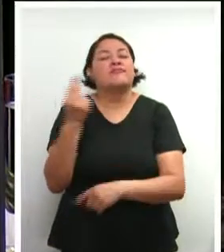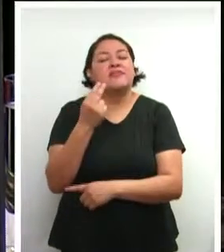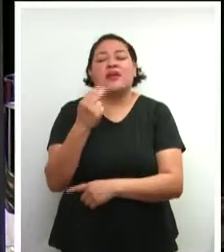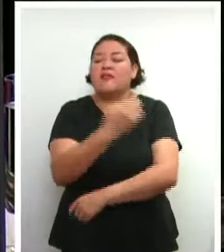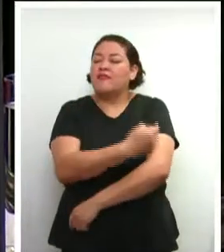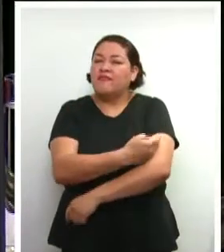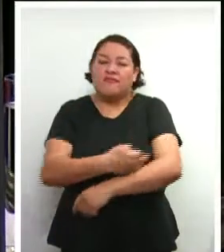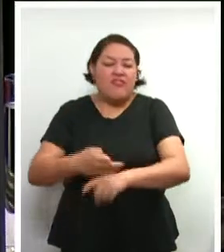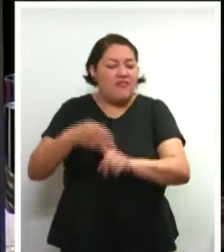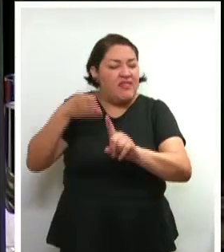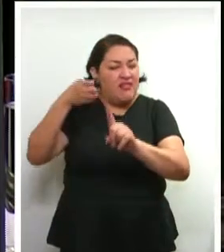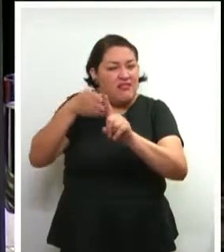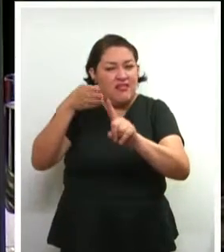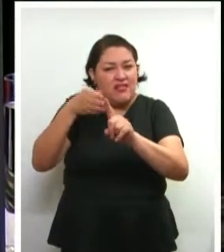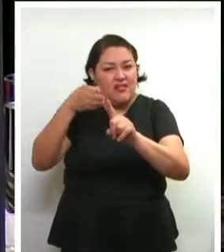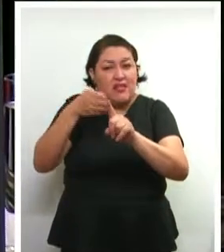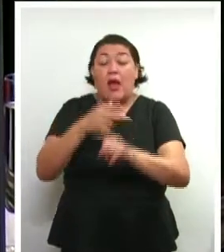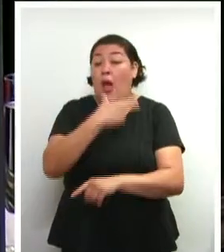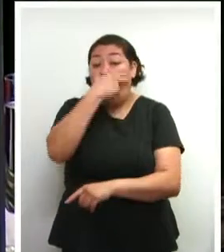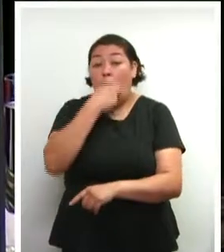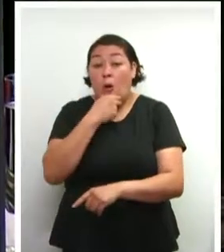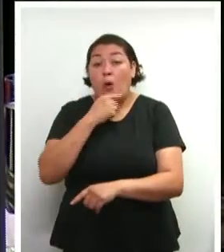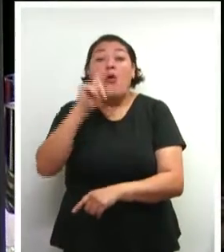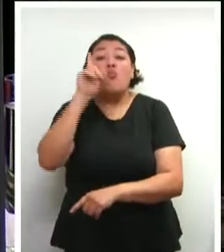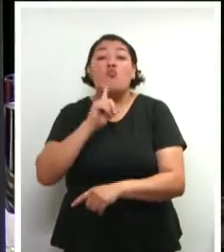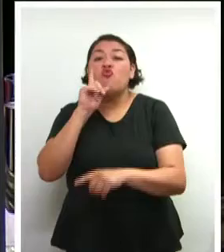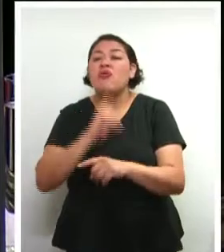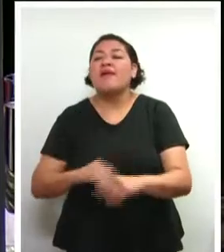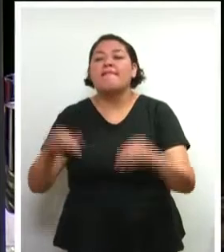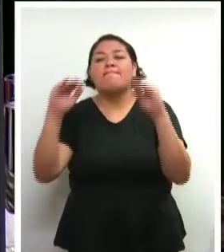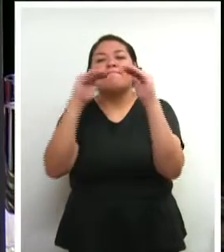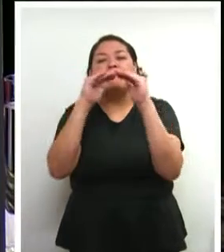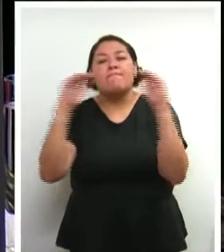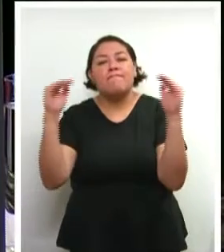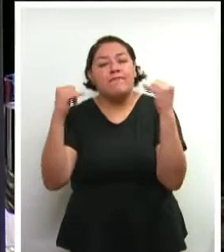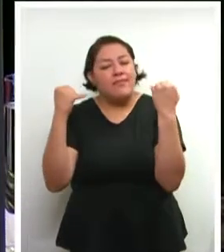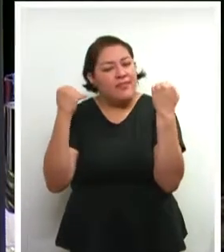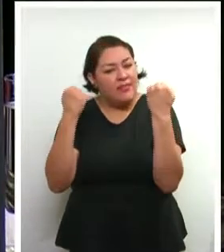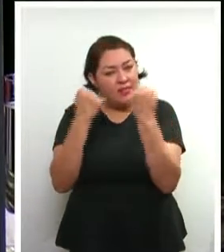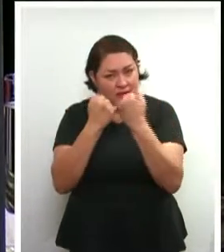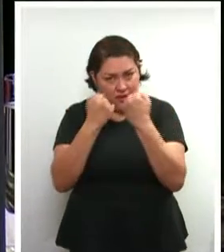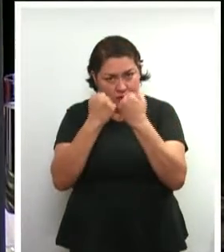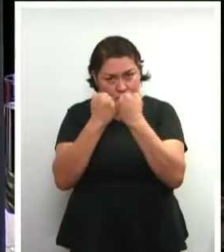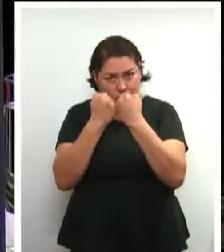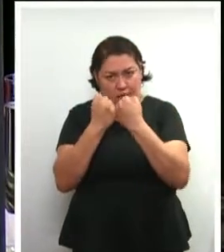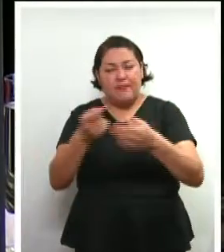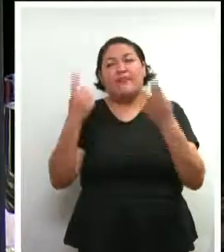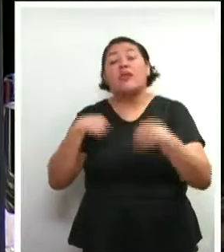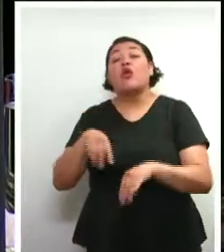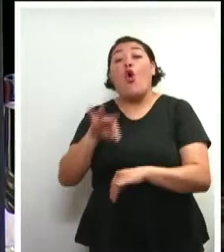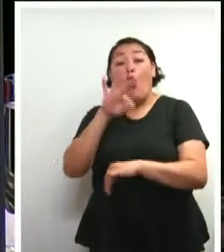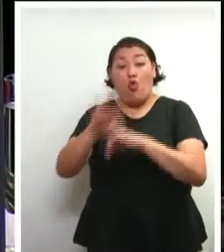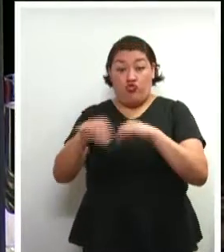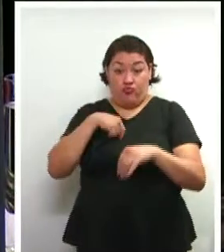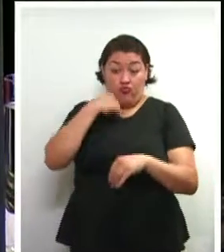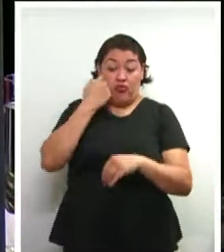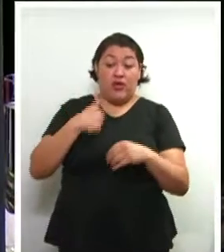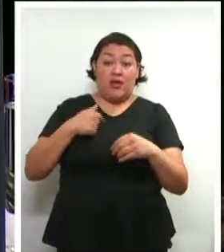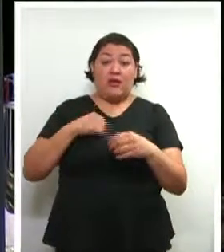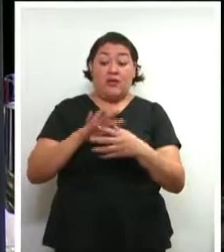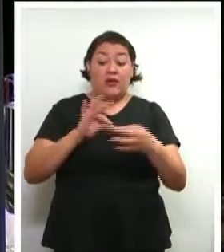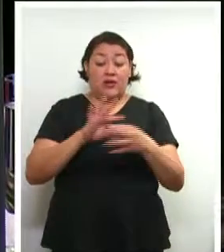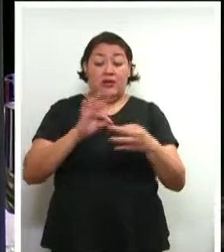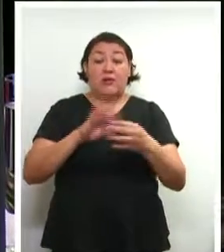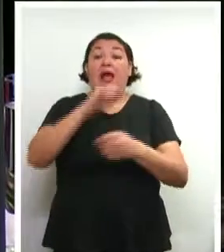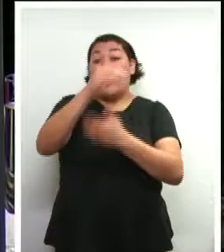familia y la igualdad entre hombre y mujer de forma transversal. Y termino con esto: una ciudad no puede